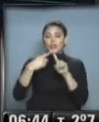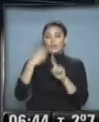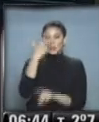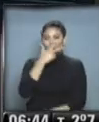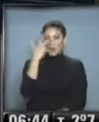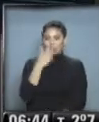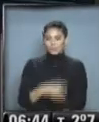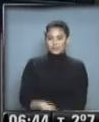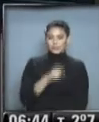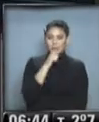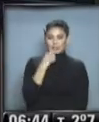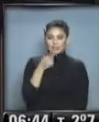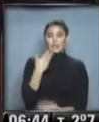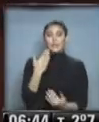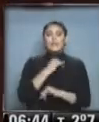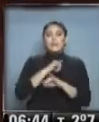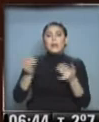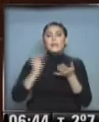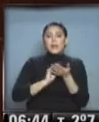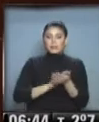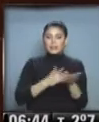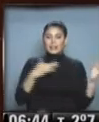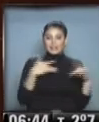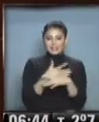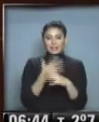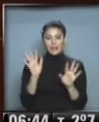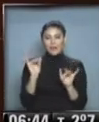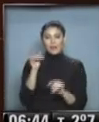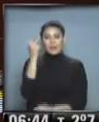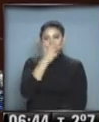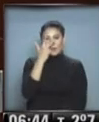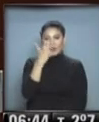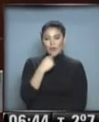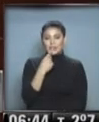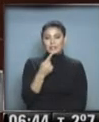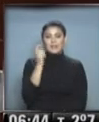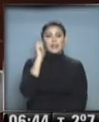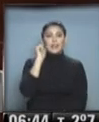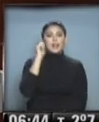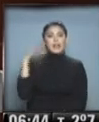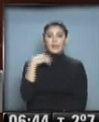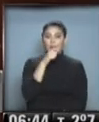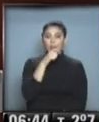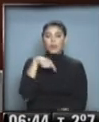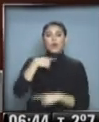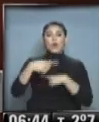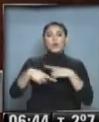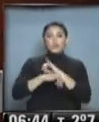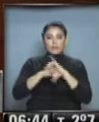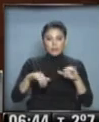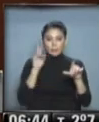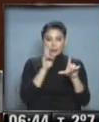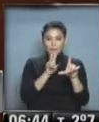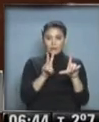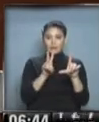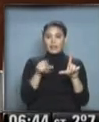Hugo Palamar. Para que por favor nos amplíe la información del estado del tránsito. Hola, Hugo. Como no, Maki y Gabriela, vamos a continuar la recorrida cuando vemos cómo